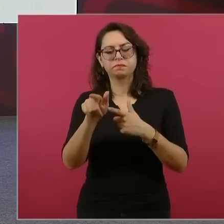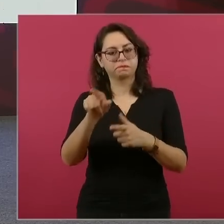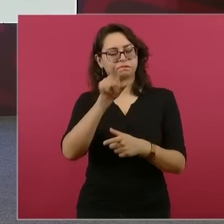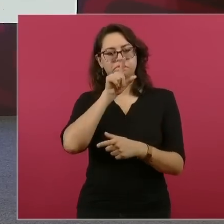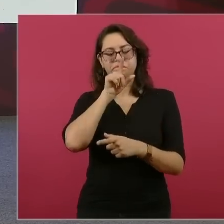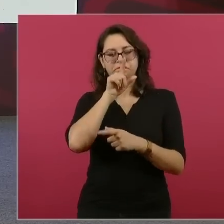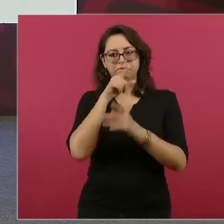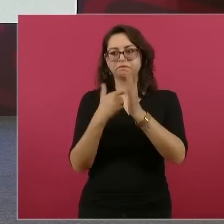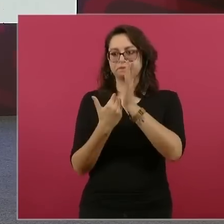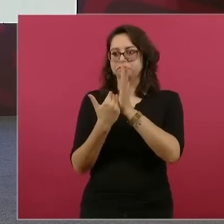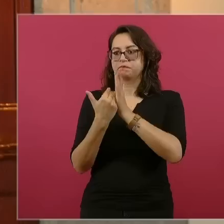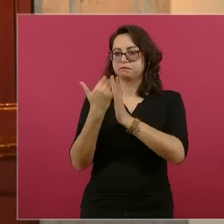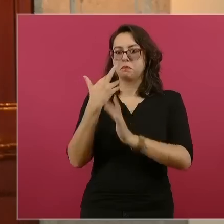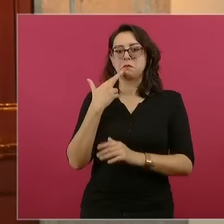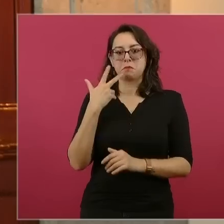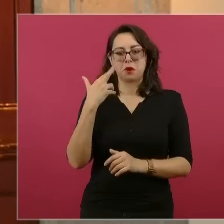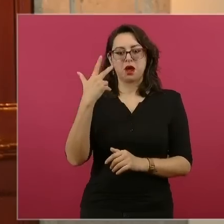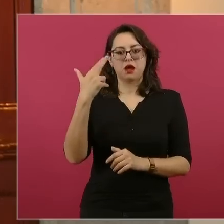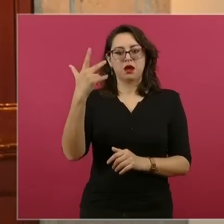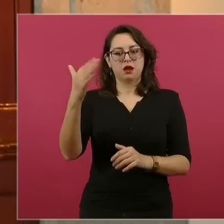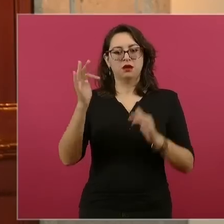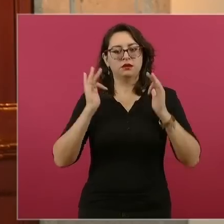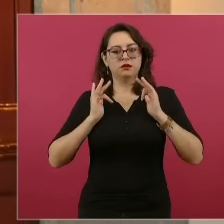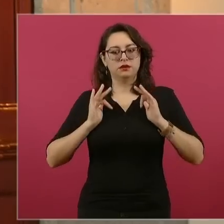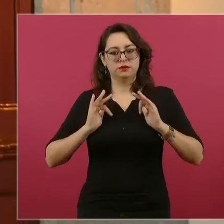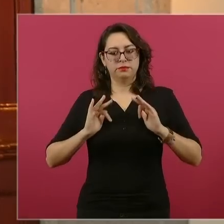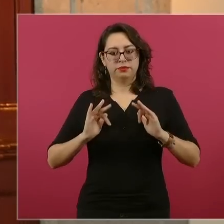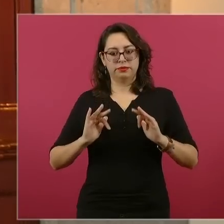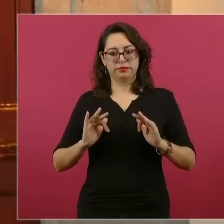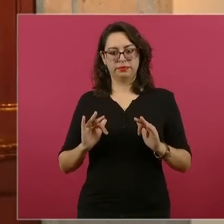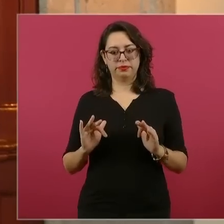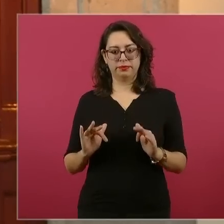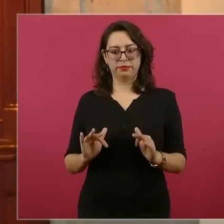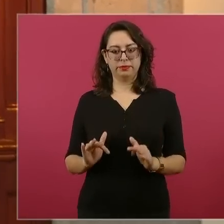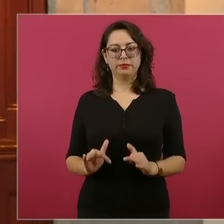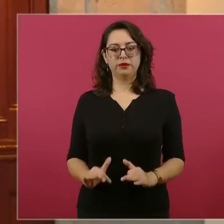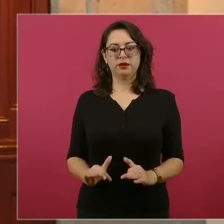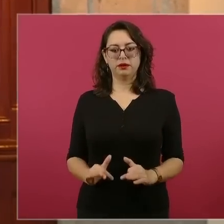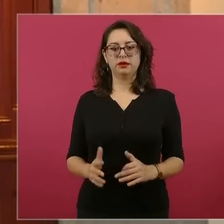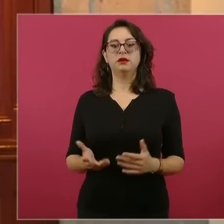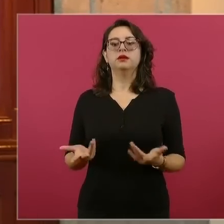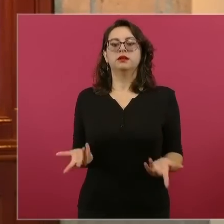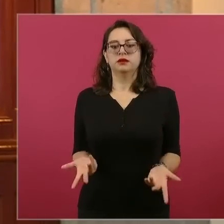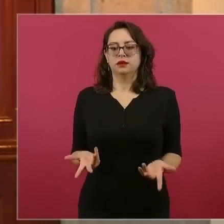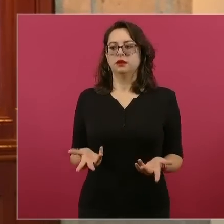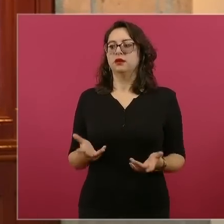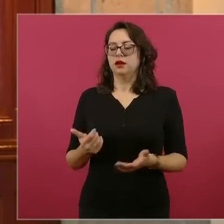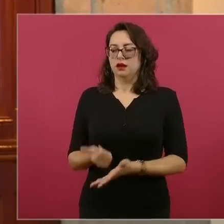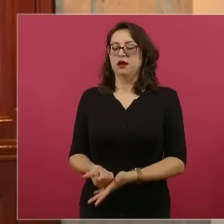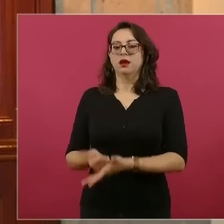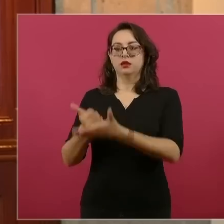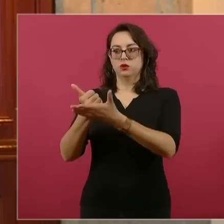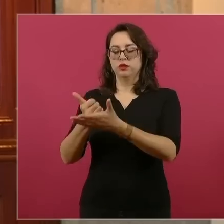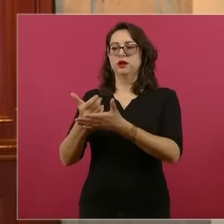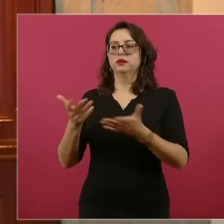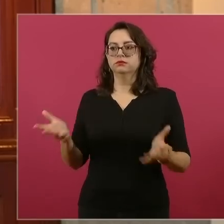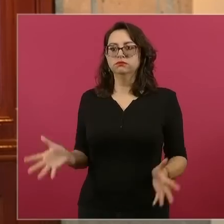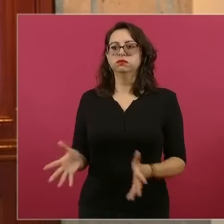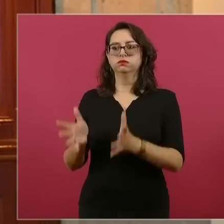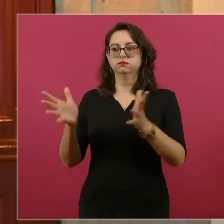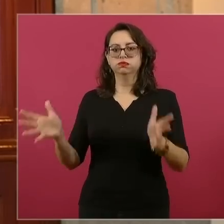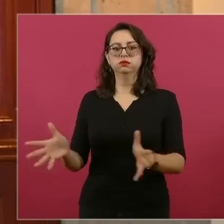comodidad a las clases que directamente reciben el beneficio, sino que impulsarán notablemente el